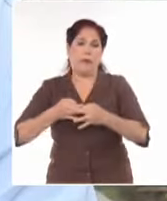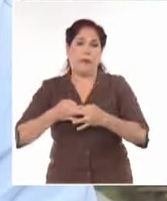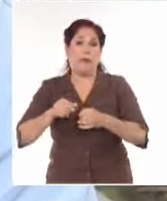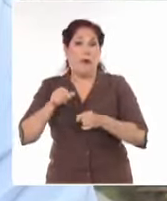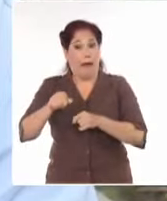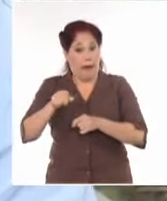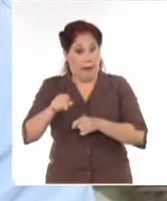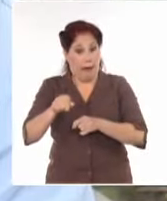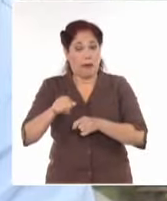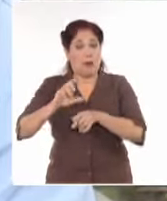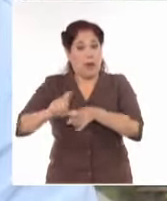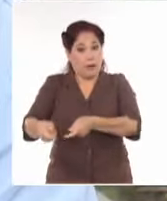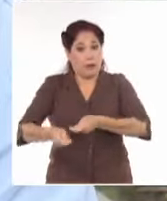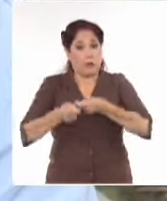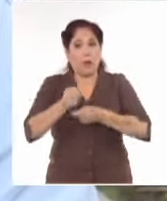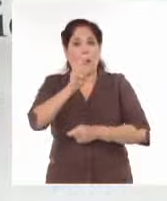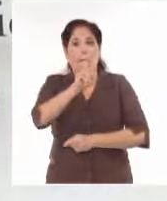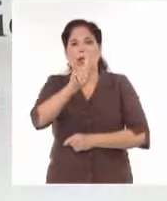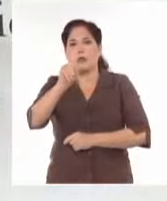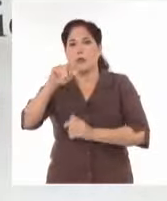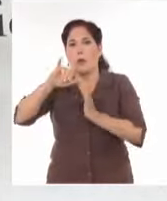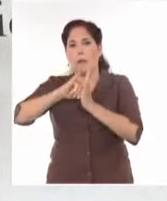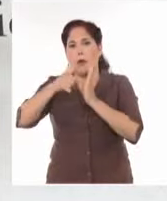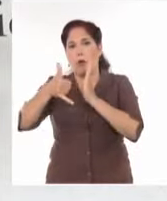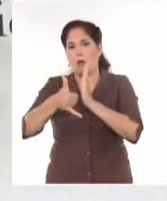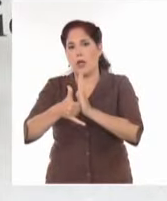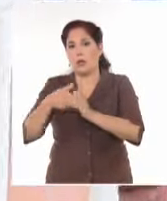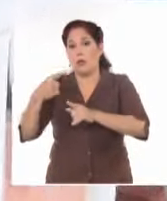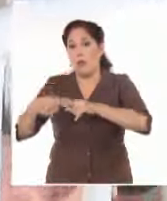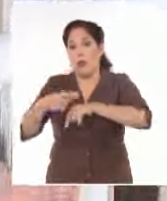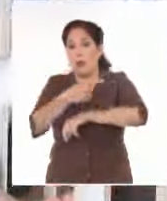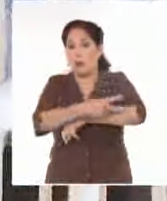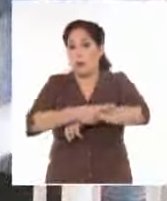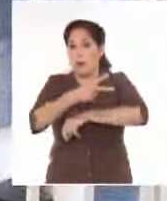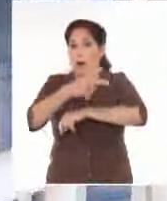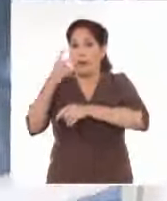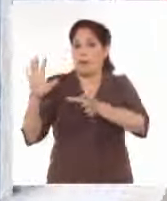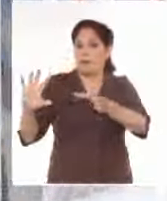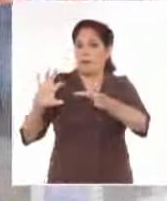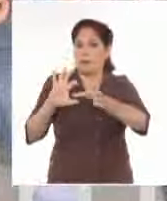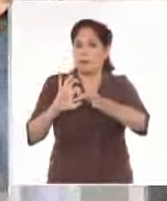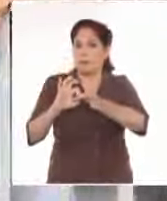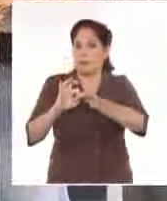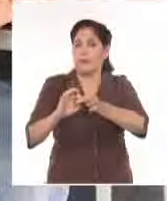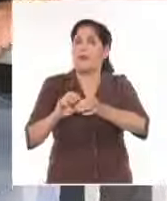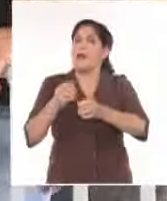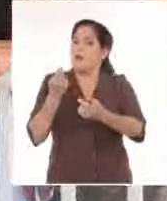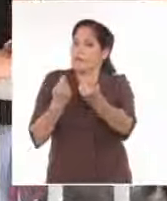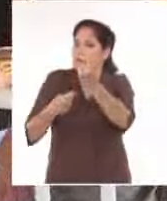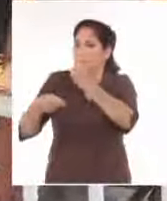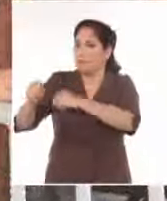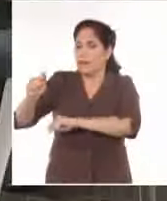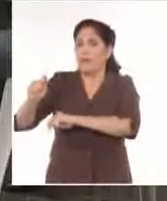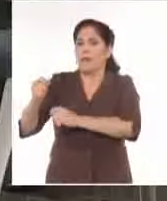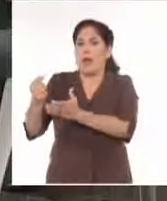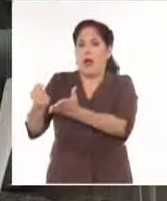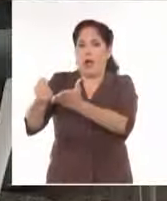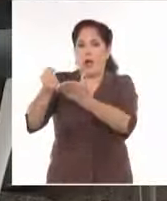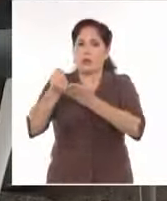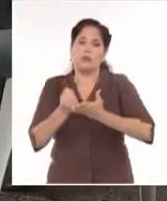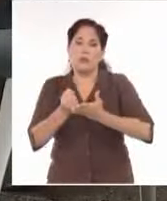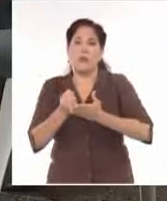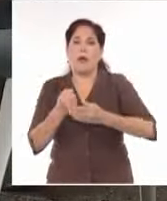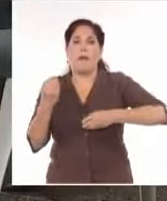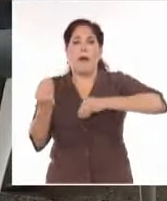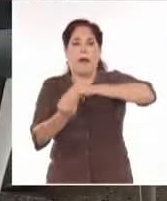ya existen 21 proyectos de inversión extranjera aprobados que desarrollan las exportaciones y tributan a la sustitución